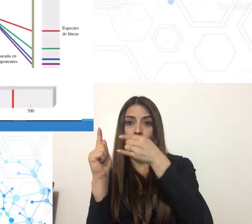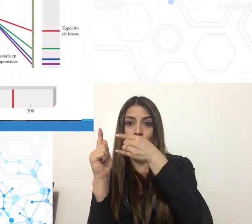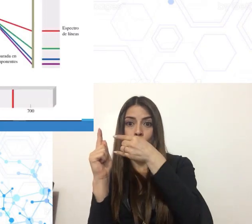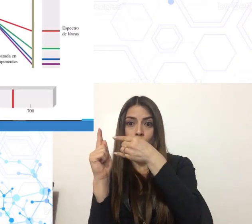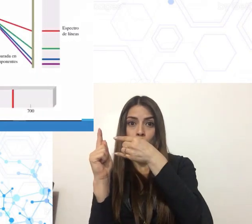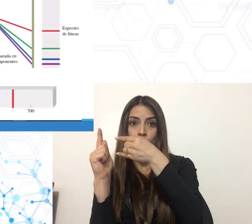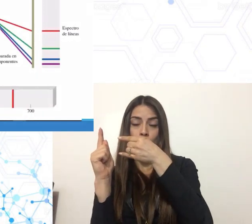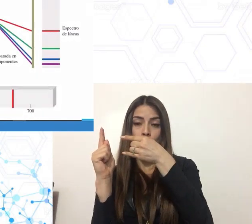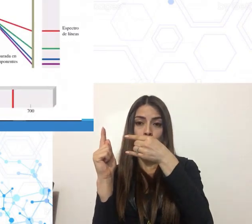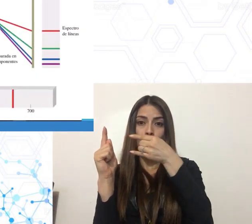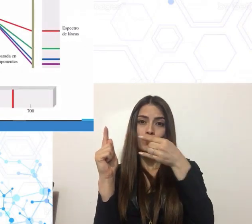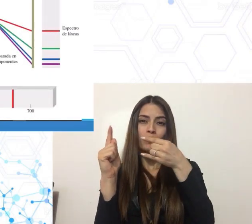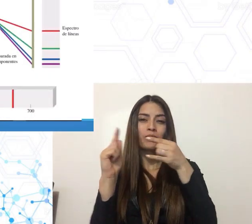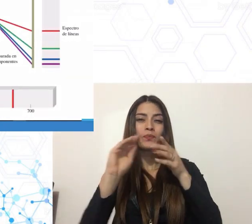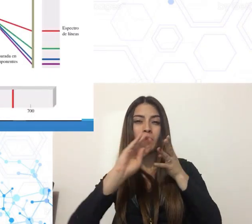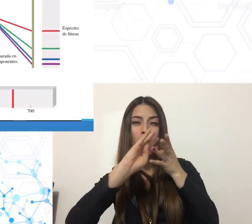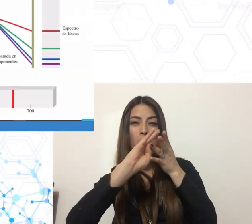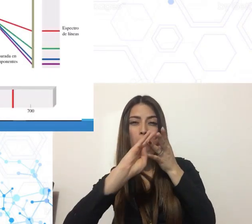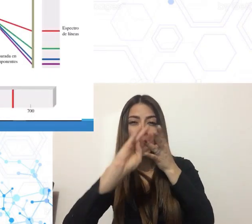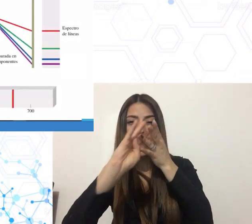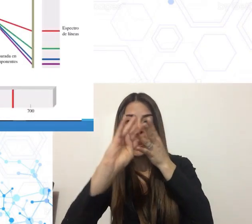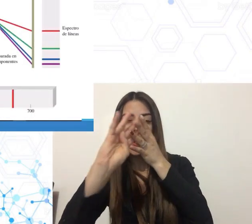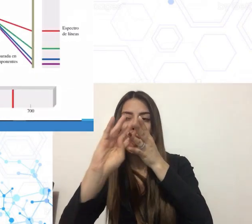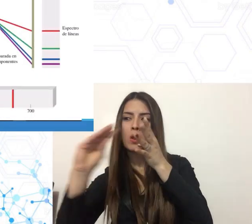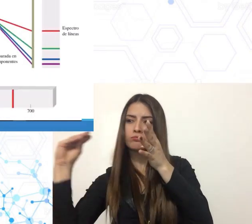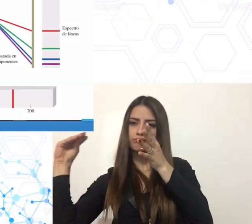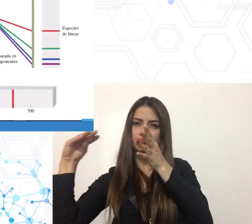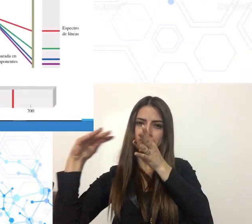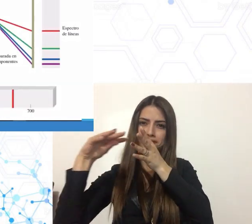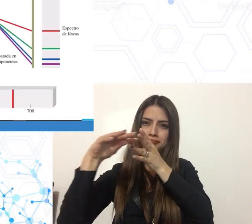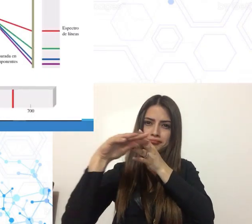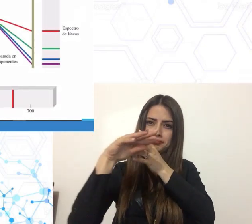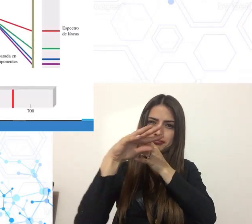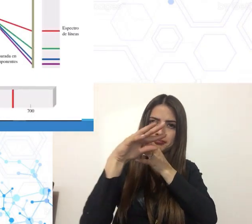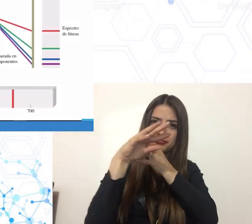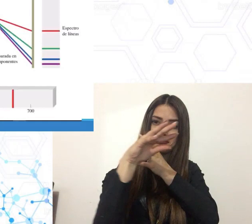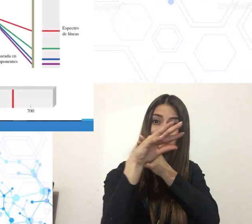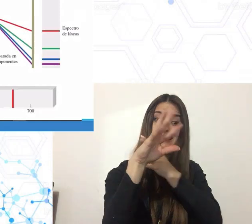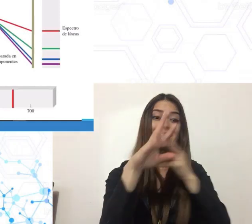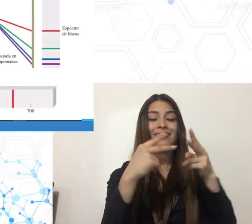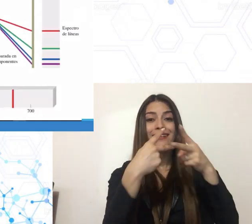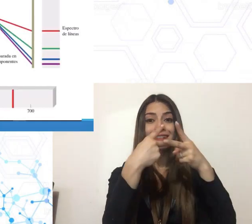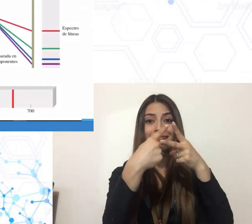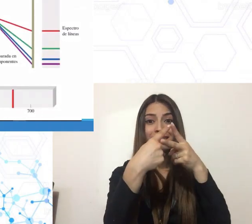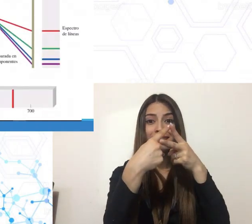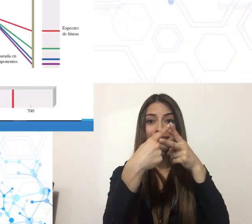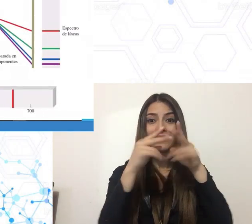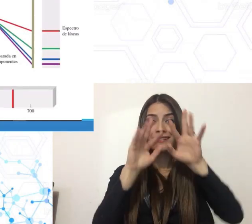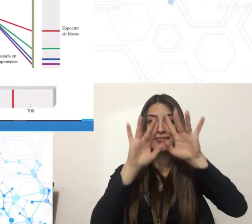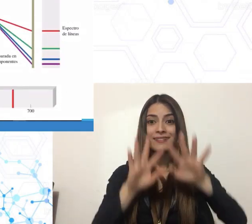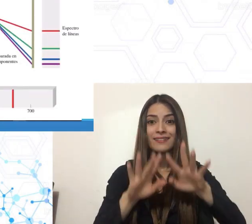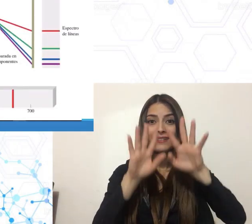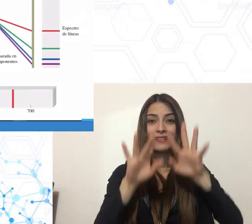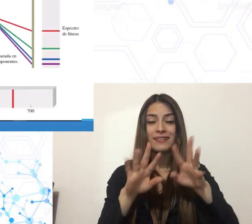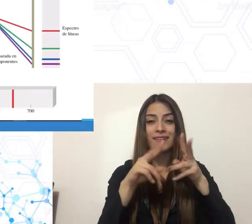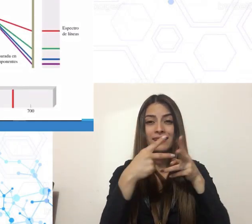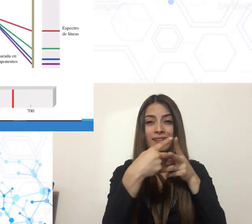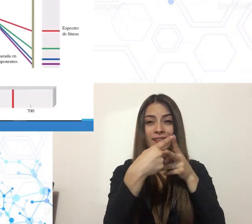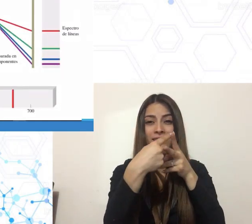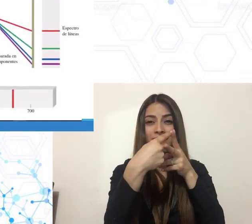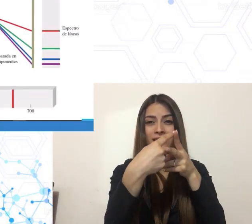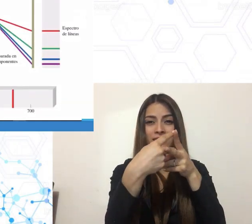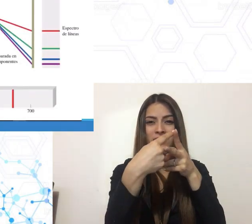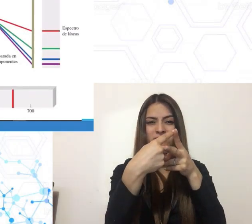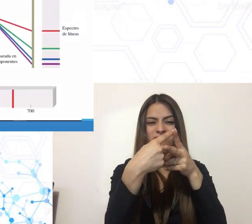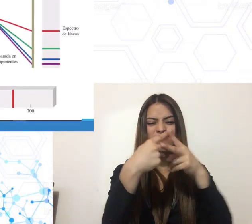si ese rayo yo lo hago pasar por una rendija pequeña para obtenerlo luego por un prisma, ese